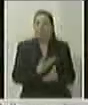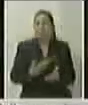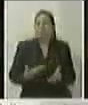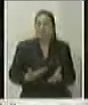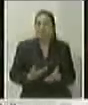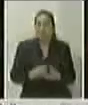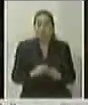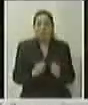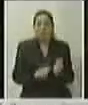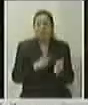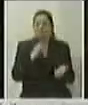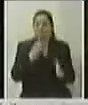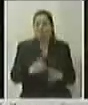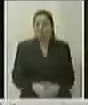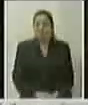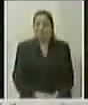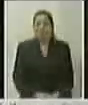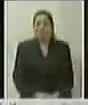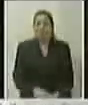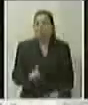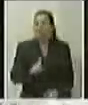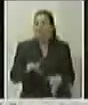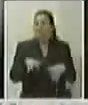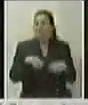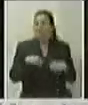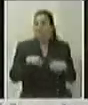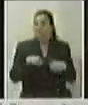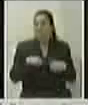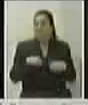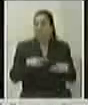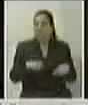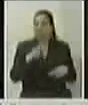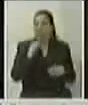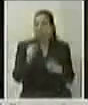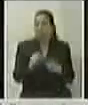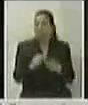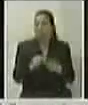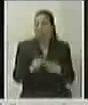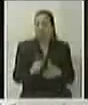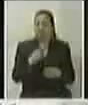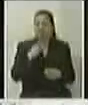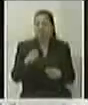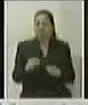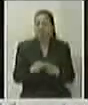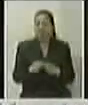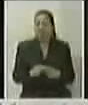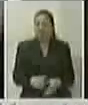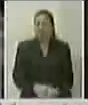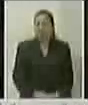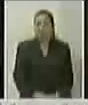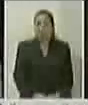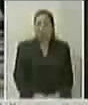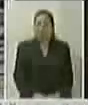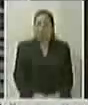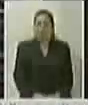presidente de un país hermano que ha fallecido. Eso es inaceptable, señor. Y le pido que retire las palabras, a esas infelices palabras que ha dicho el señor.